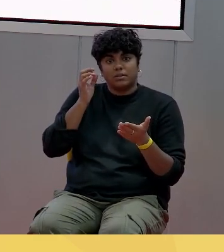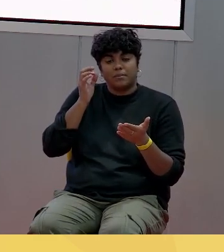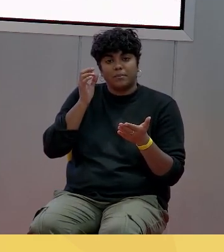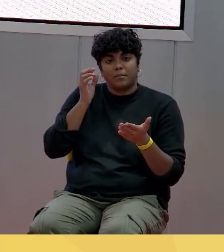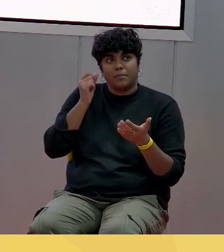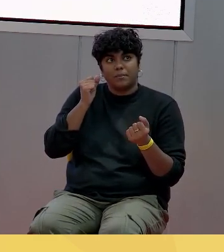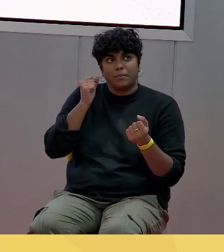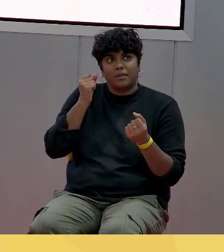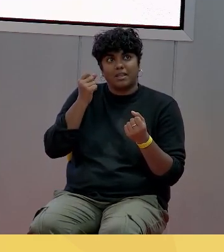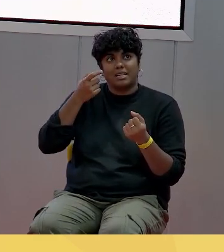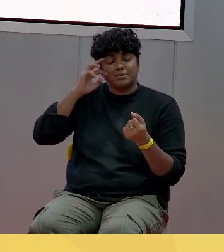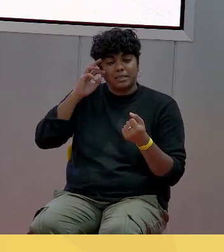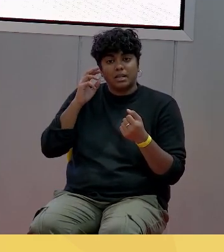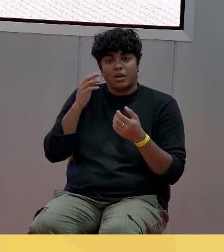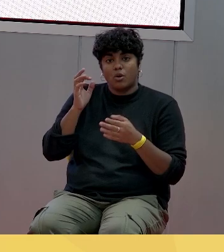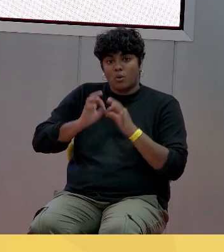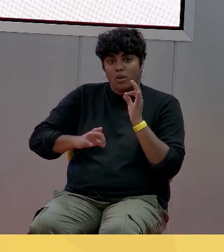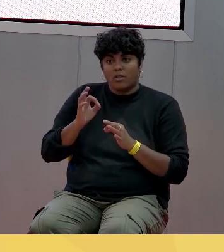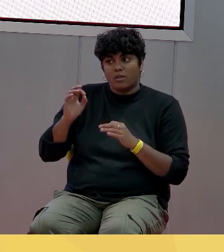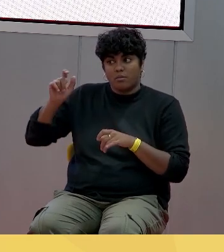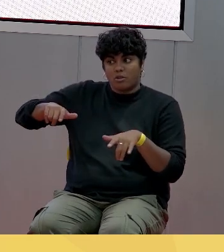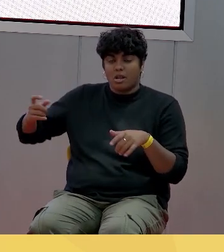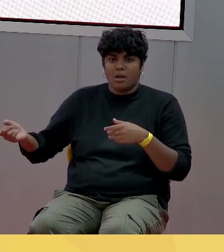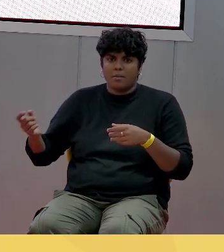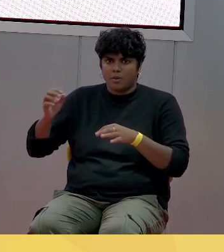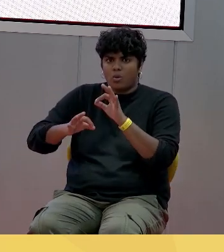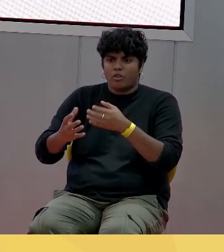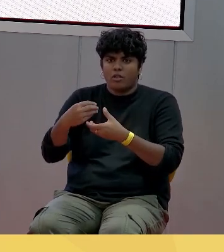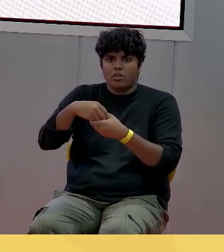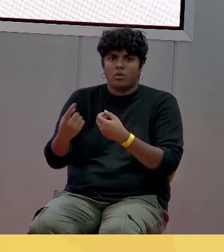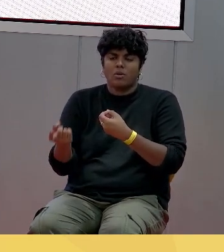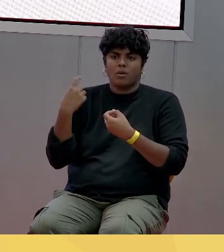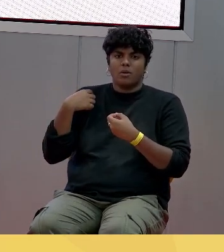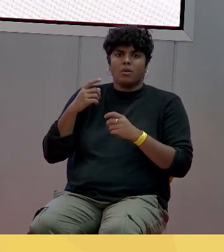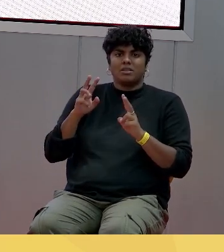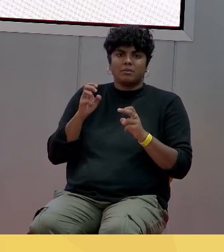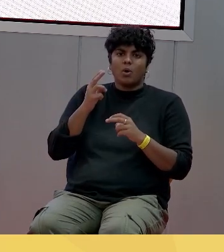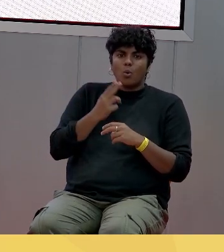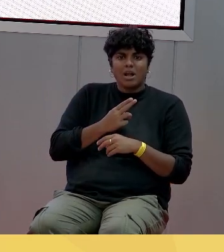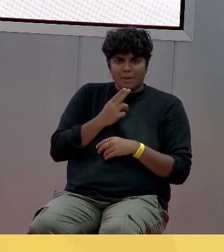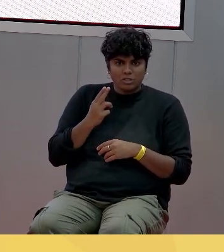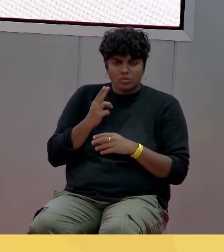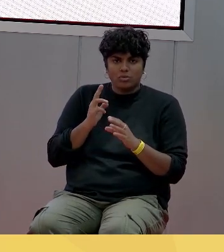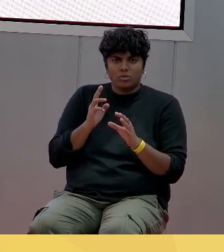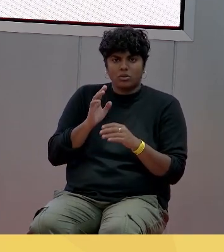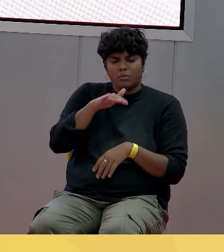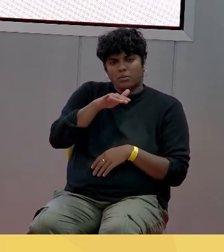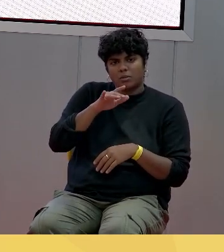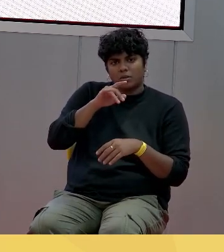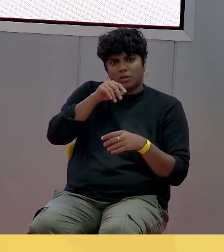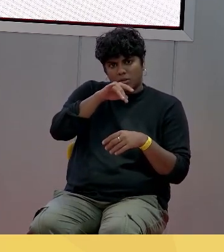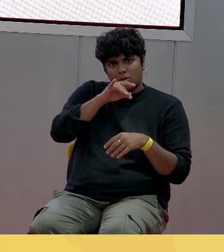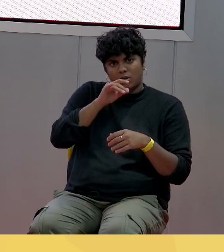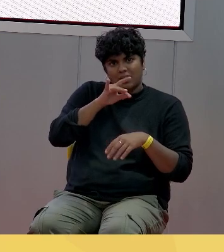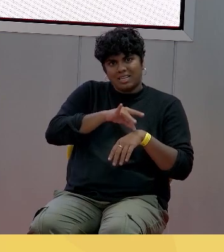juicios y alguien le preguntó, una de estas personas del juicio le preguntó, bajo juramento, usted, como pediatra de la clínica de Yale,